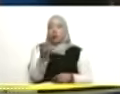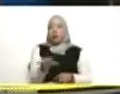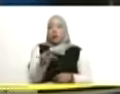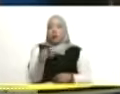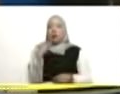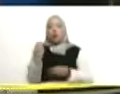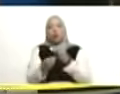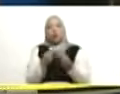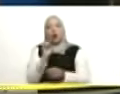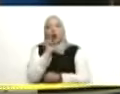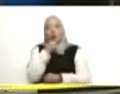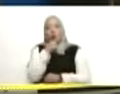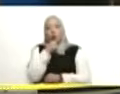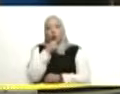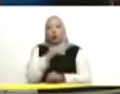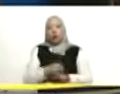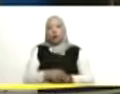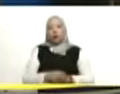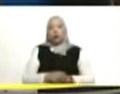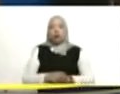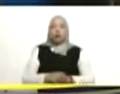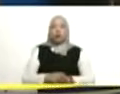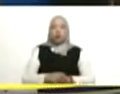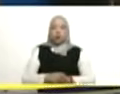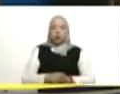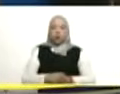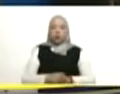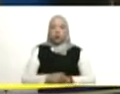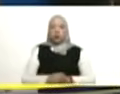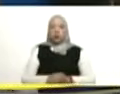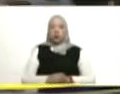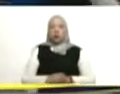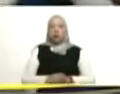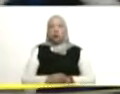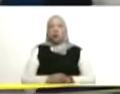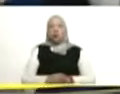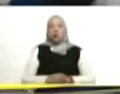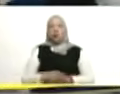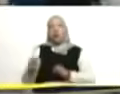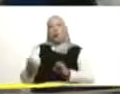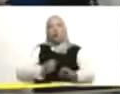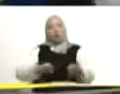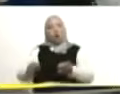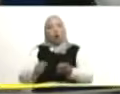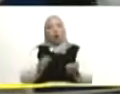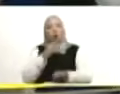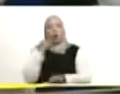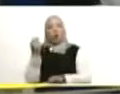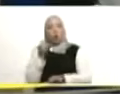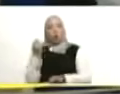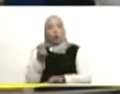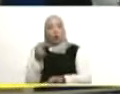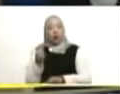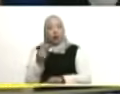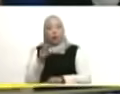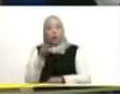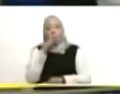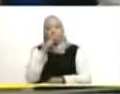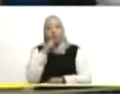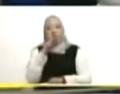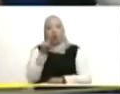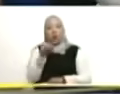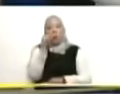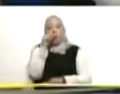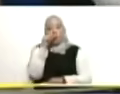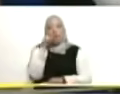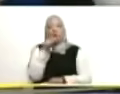a los abuelos y abuelas en todo lo que necesiten, ese gran movimiento de Somos Nietos y Nietas, de